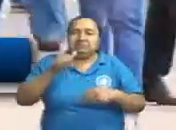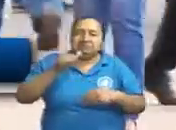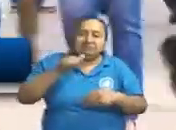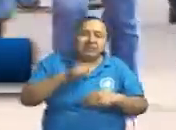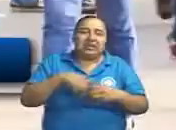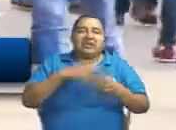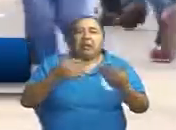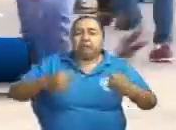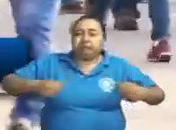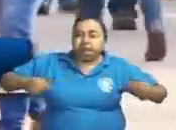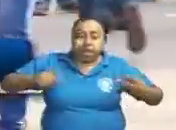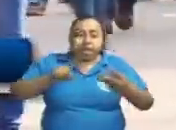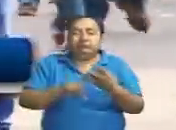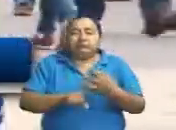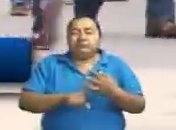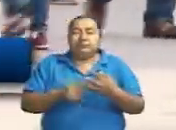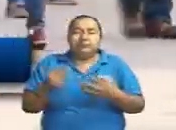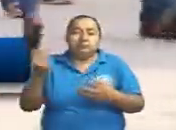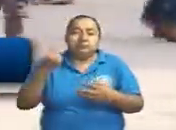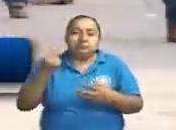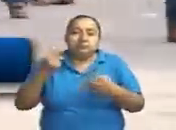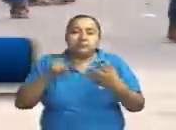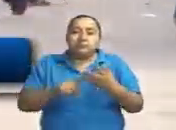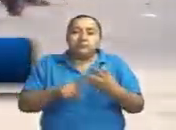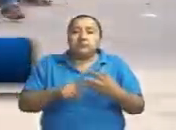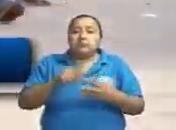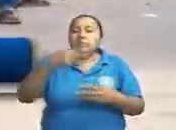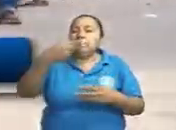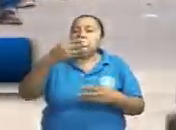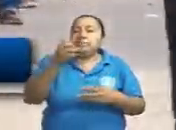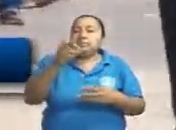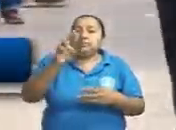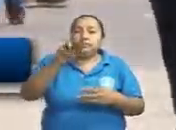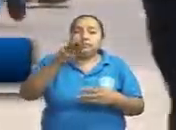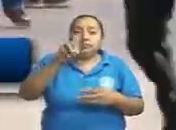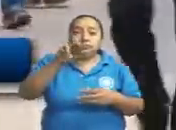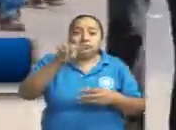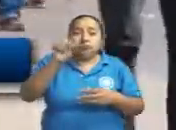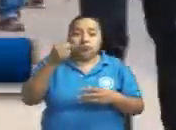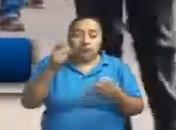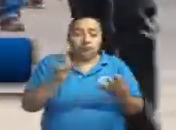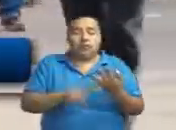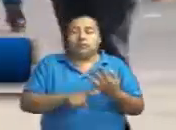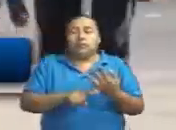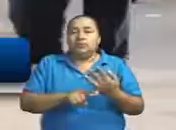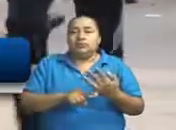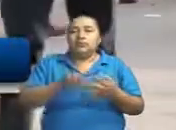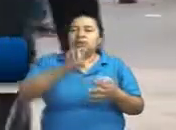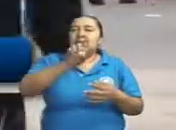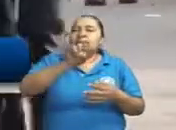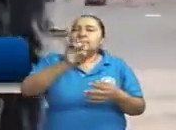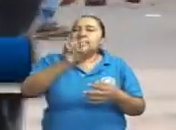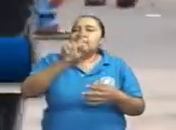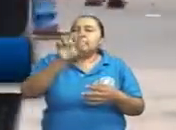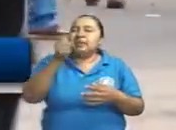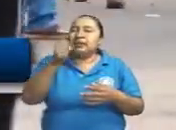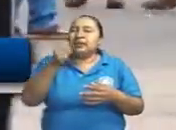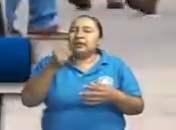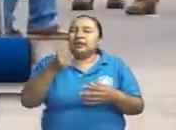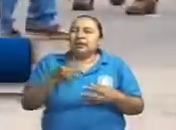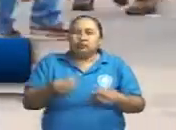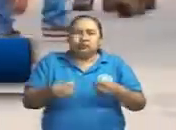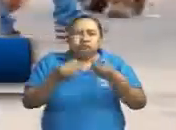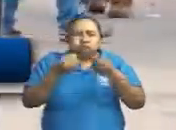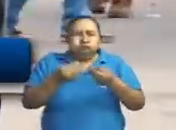obesidad, el uso incluso de hormonas, incluso esas dietas que son